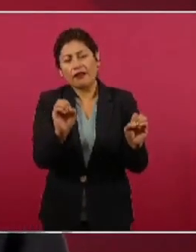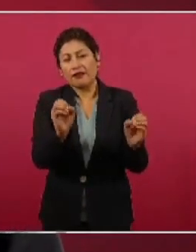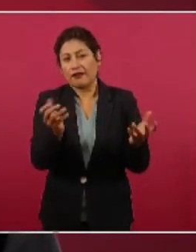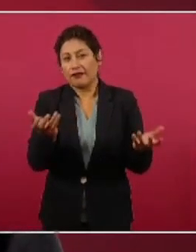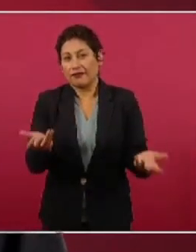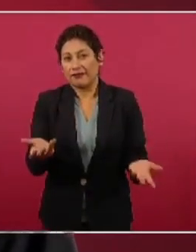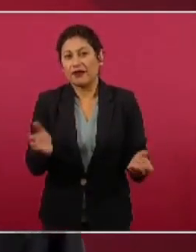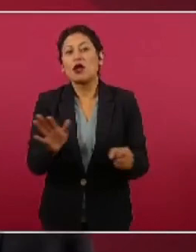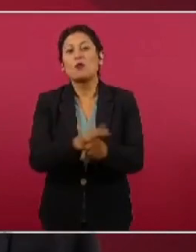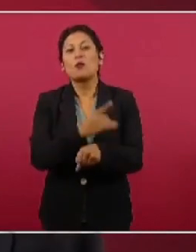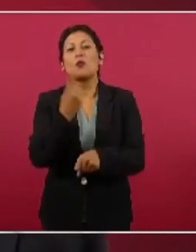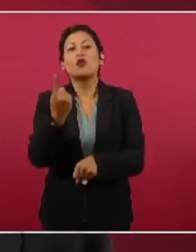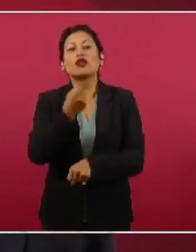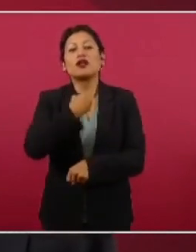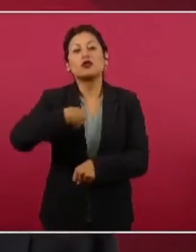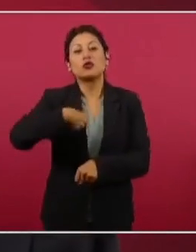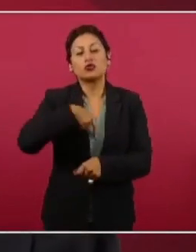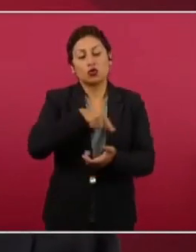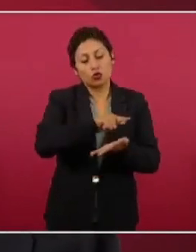porque vamos muy bien.